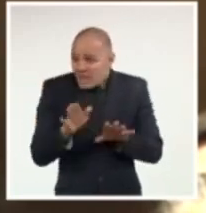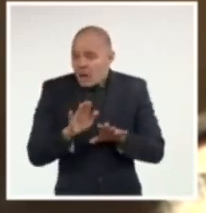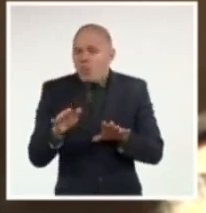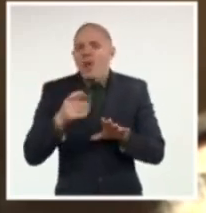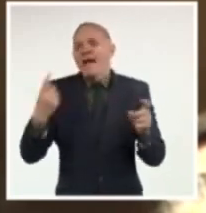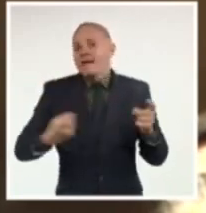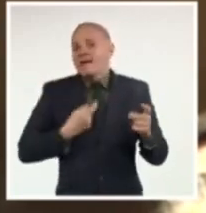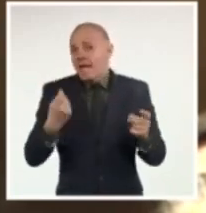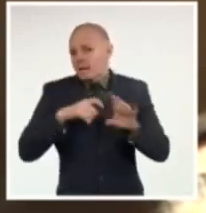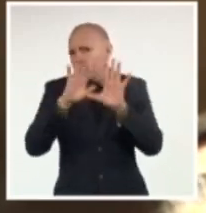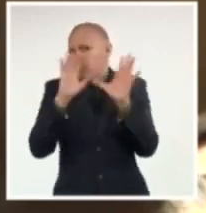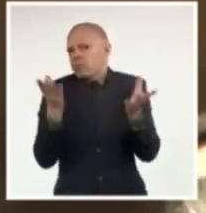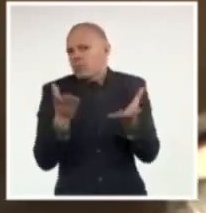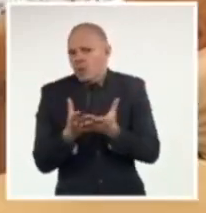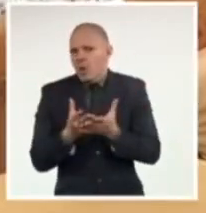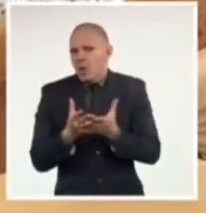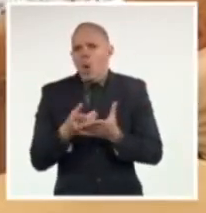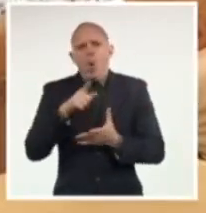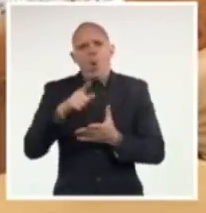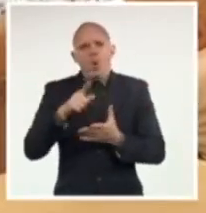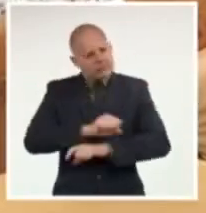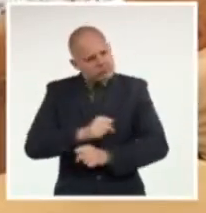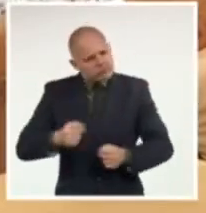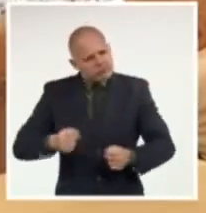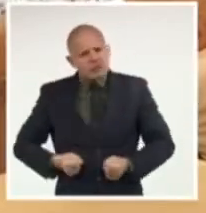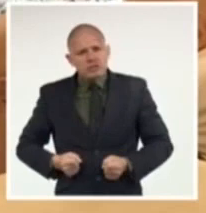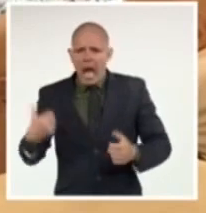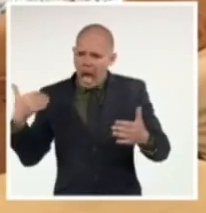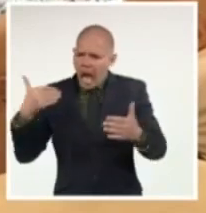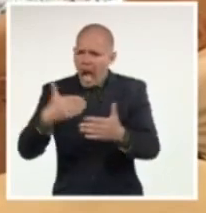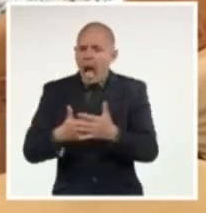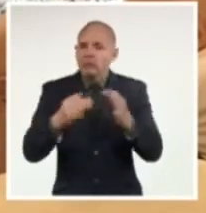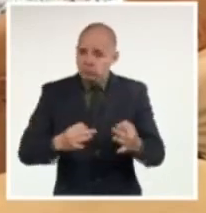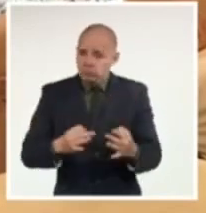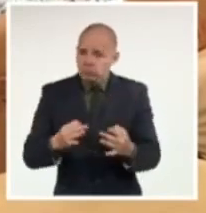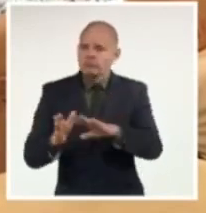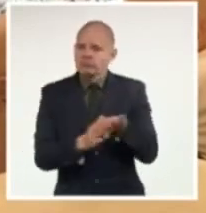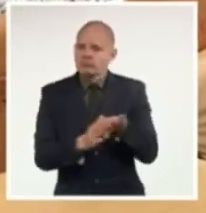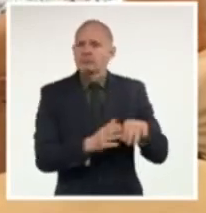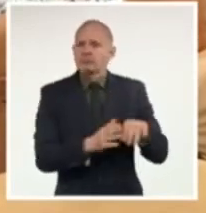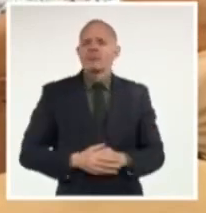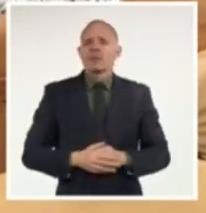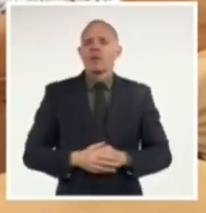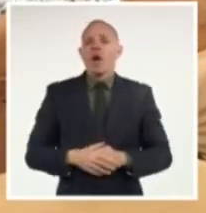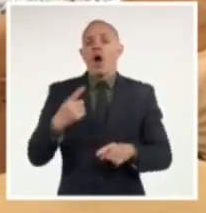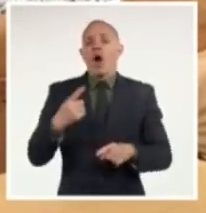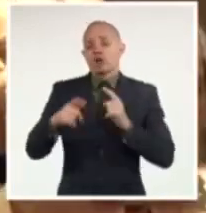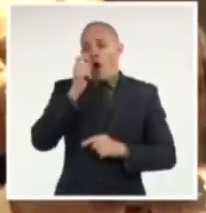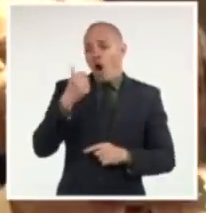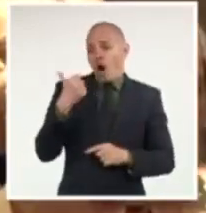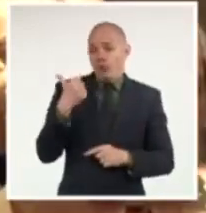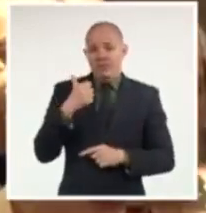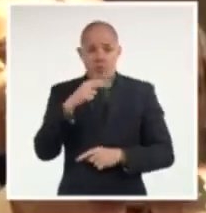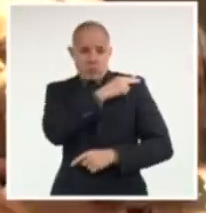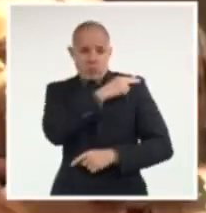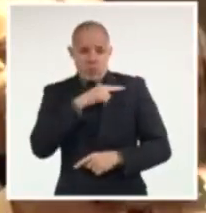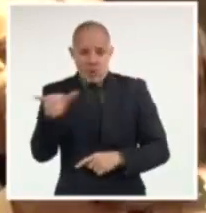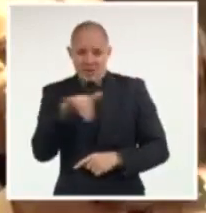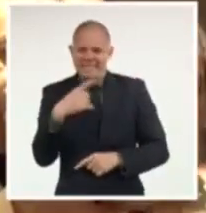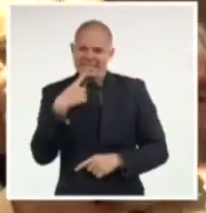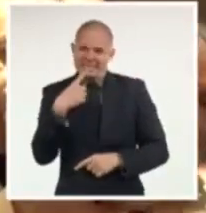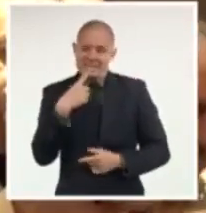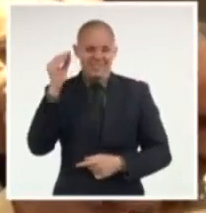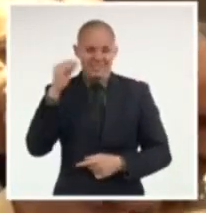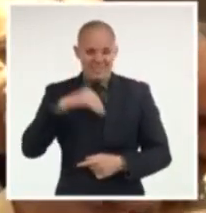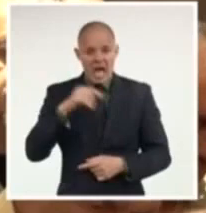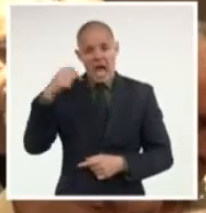sostener esta revolución. El director de Casa Patria Grande de la Presidencia Argentina, Matías Capeluto, calificó de bien compleja